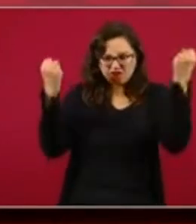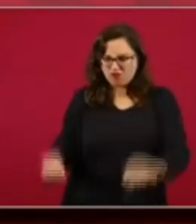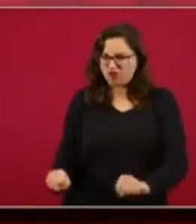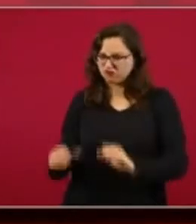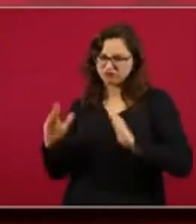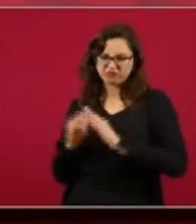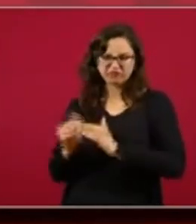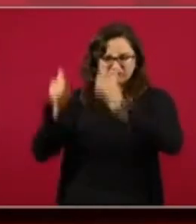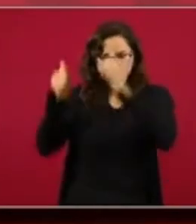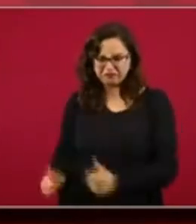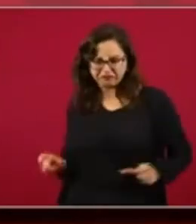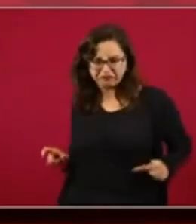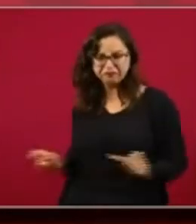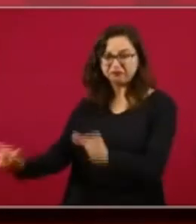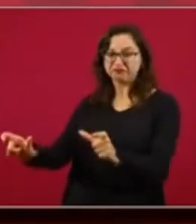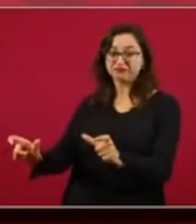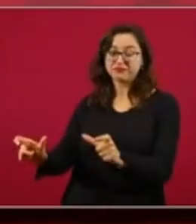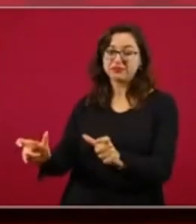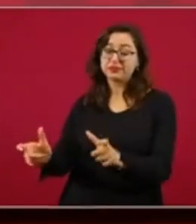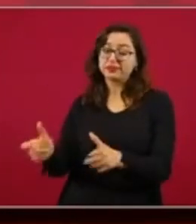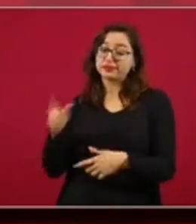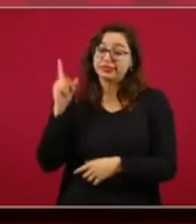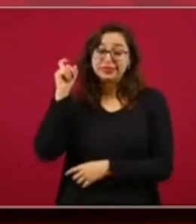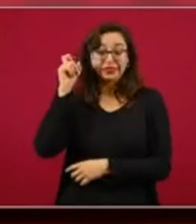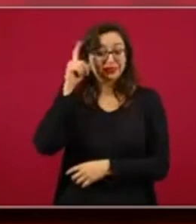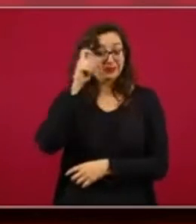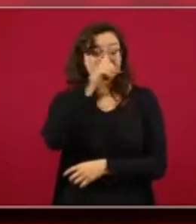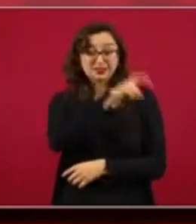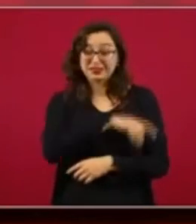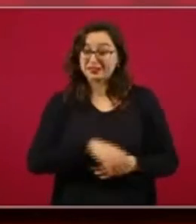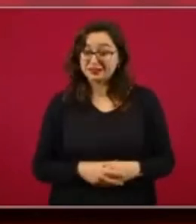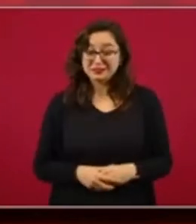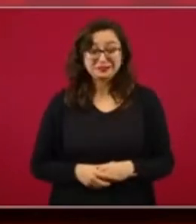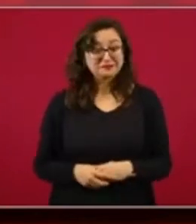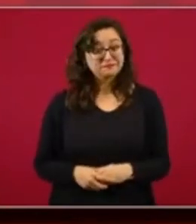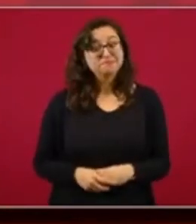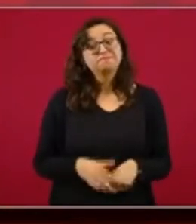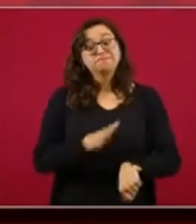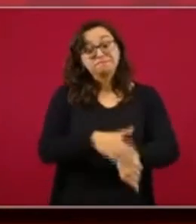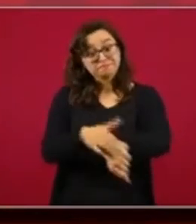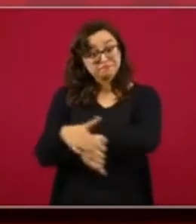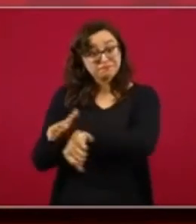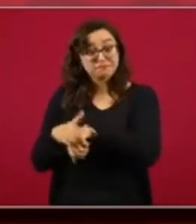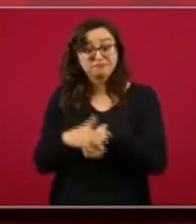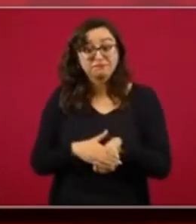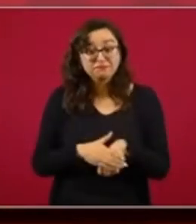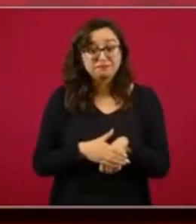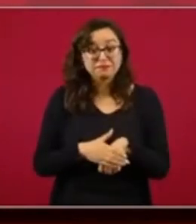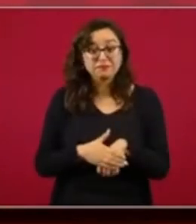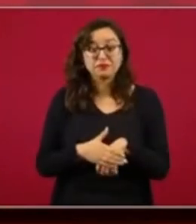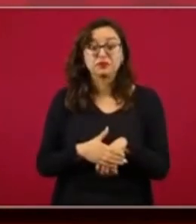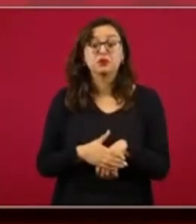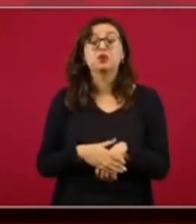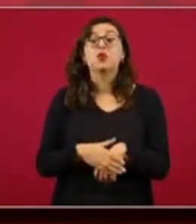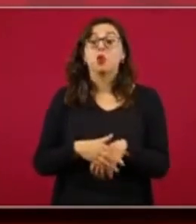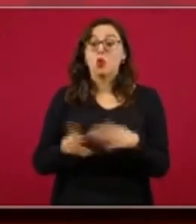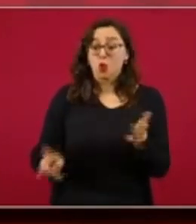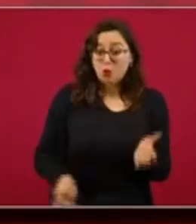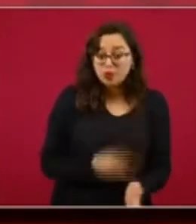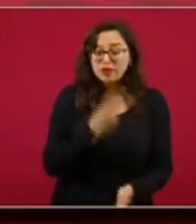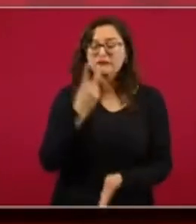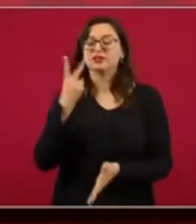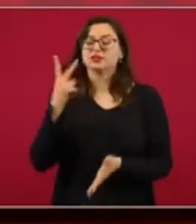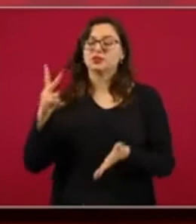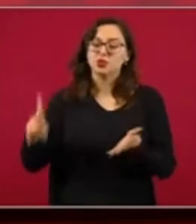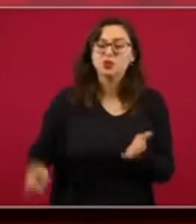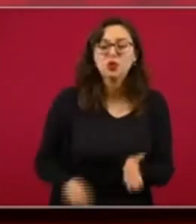al confinamiento. Por lo tanto, el llamado, y con esto quiero cerrar, es un llamado enfático,